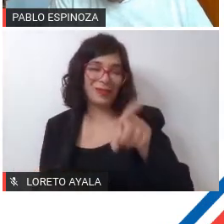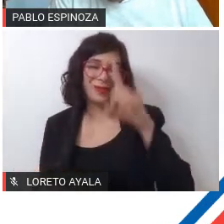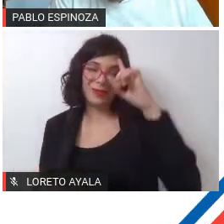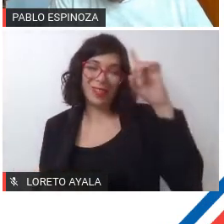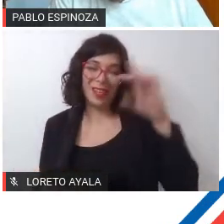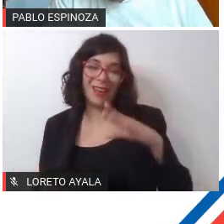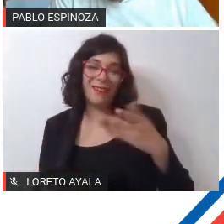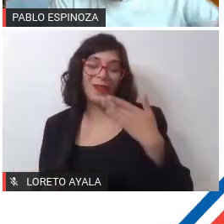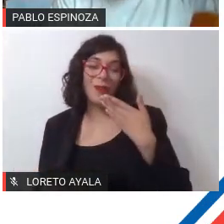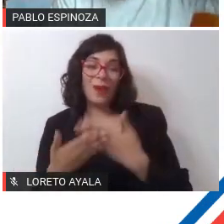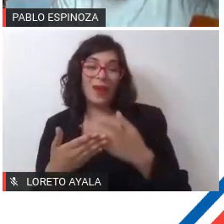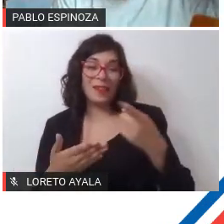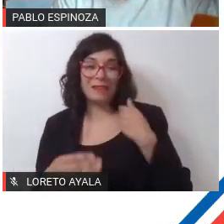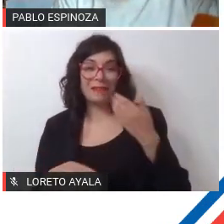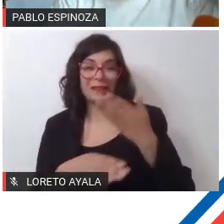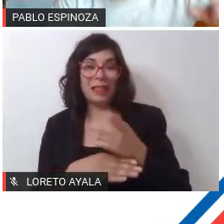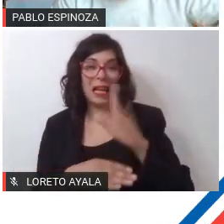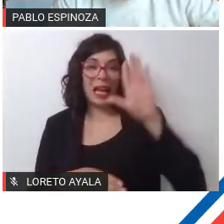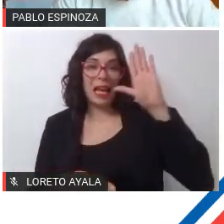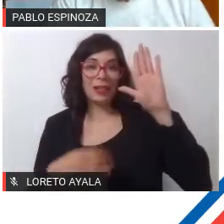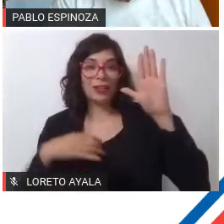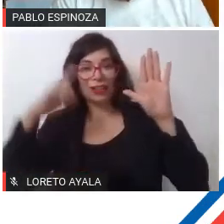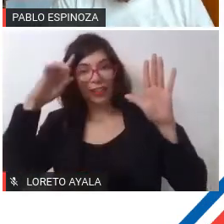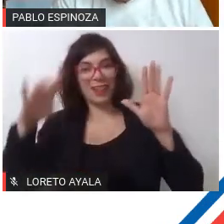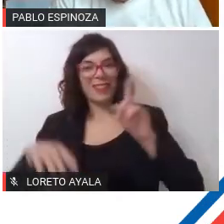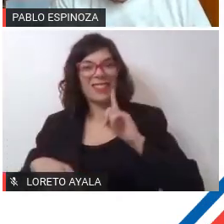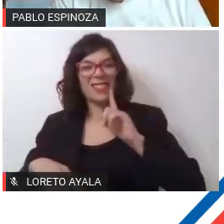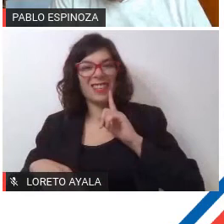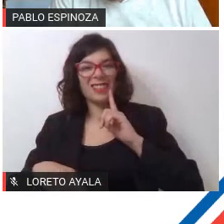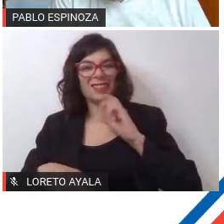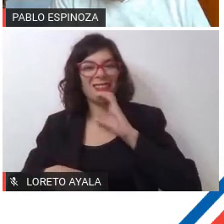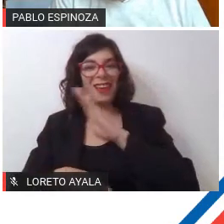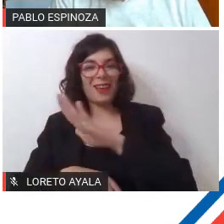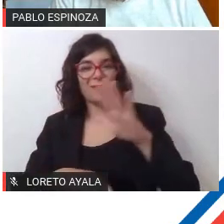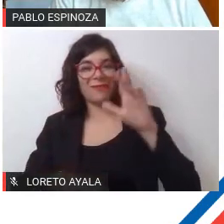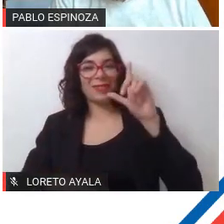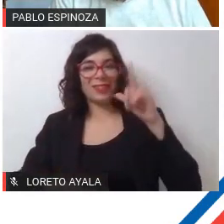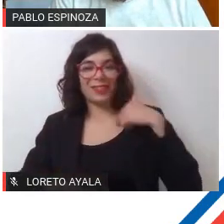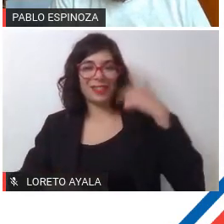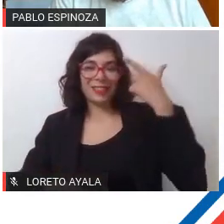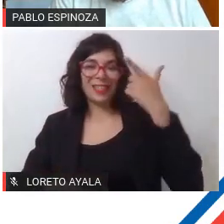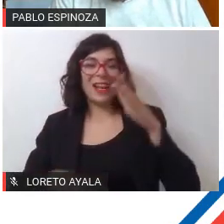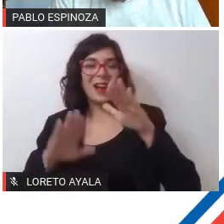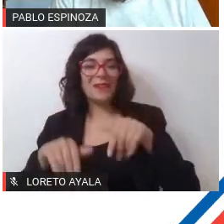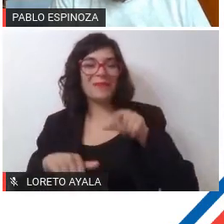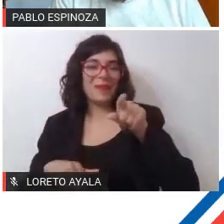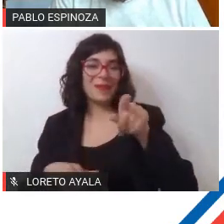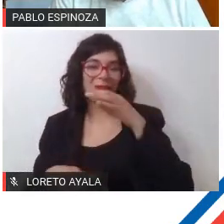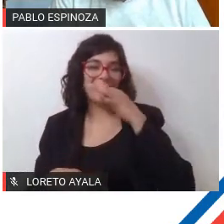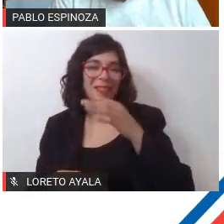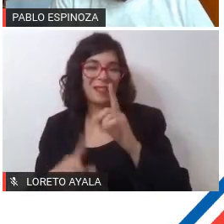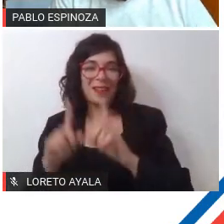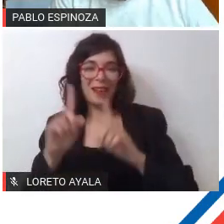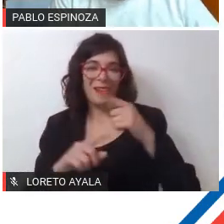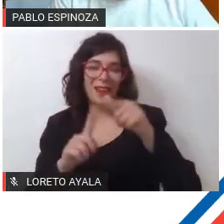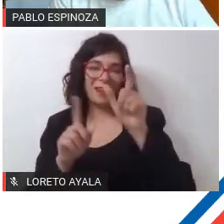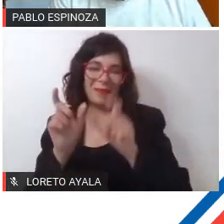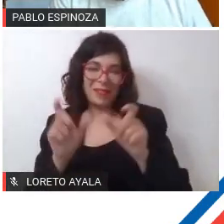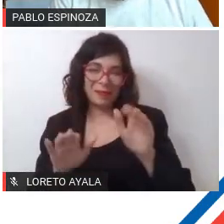nosotros armamos la patrulla, yo dije, yo tengo para la persona, para rural, y así como tú también lo hiciste con algunas